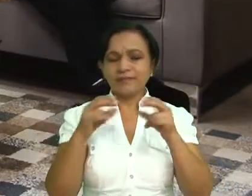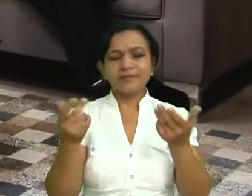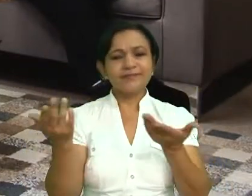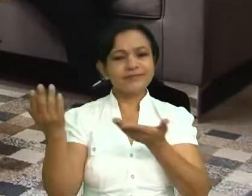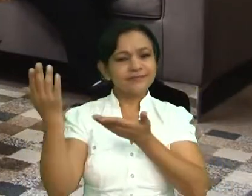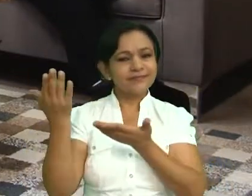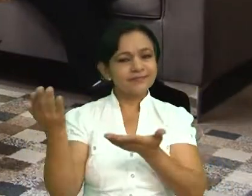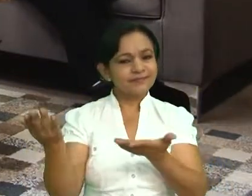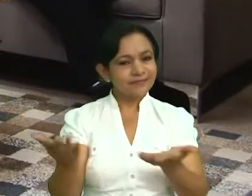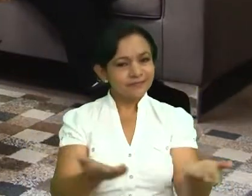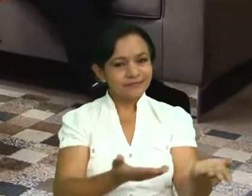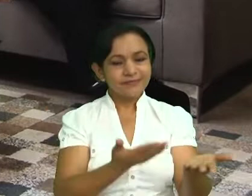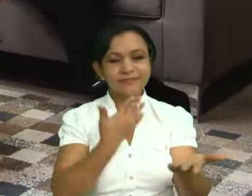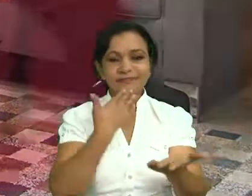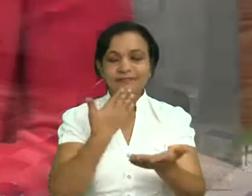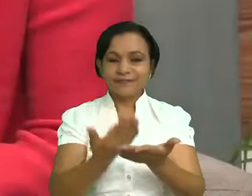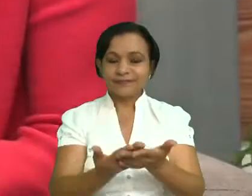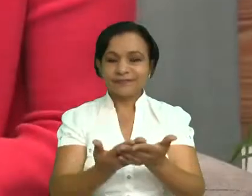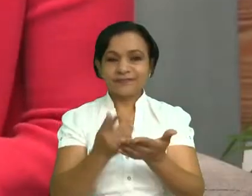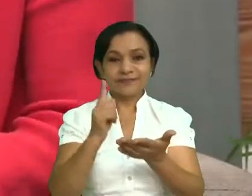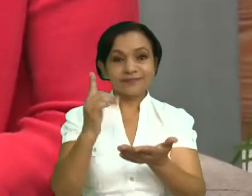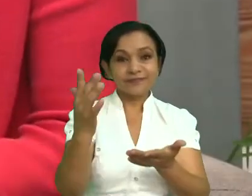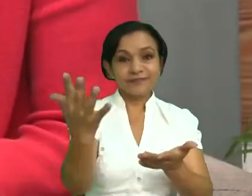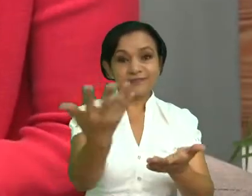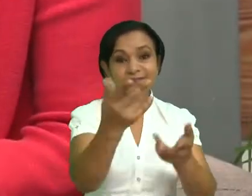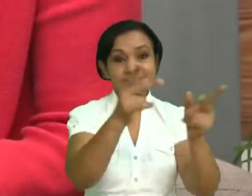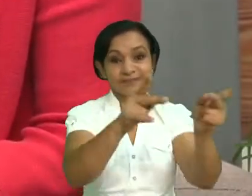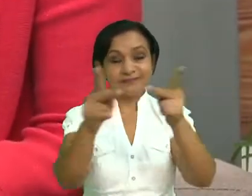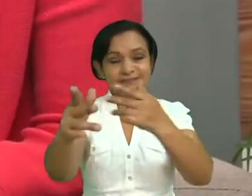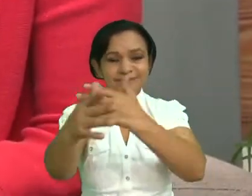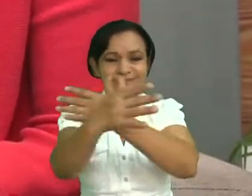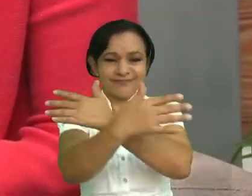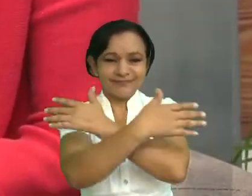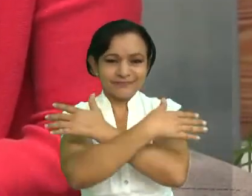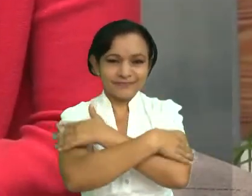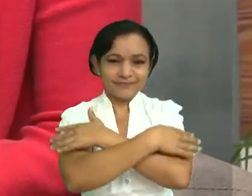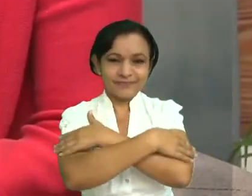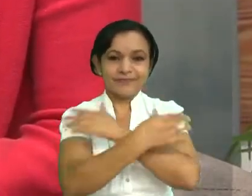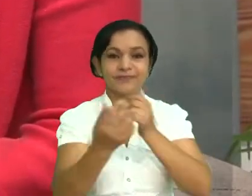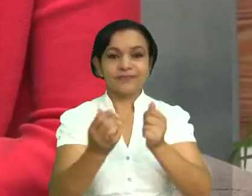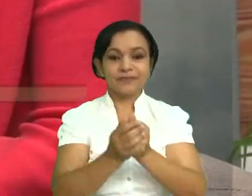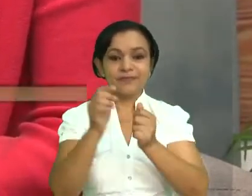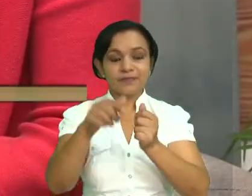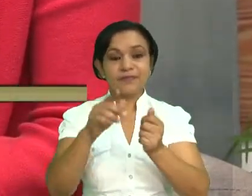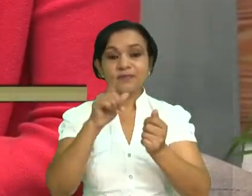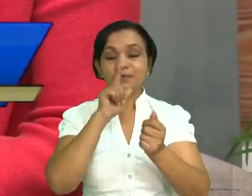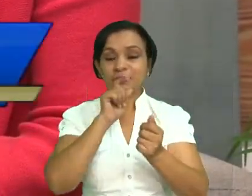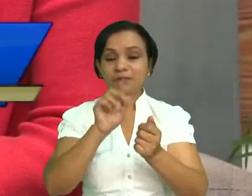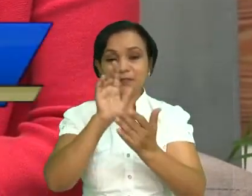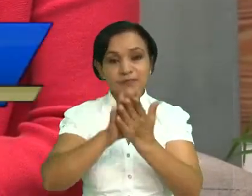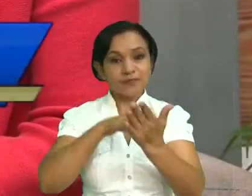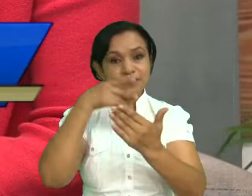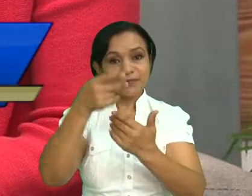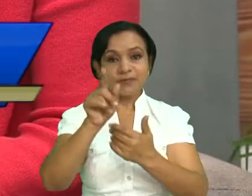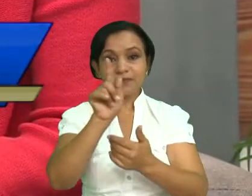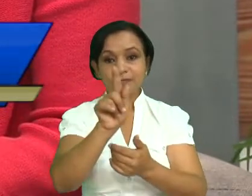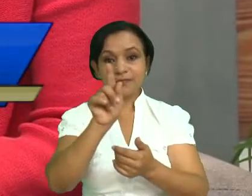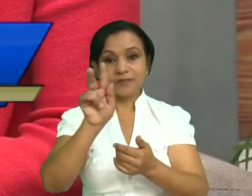por la invitación. Un abrazo a todos los televidentes, ¿verdad? Y muy gustado programa. Para